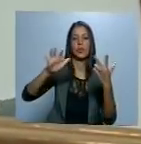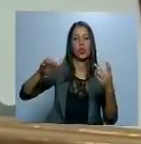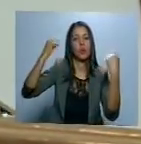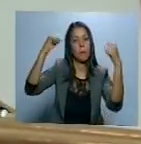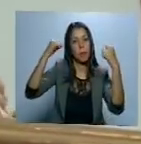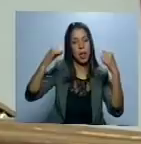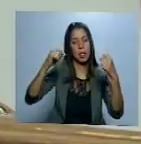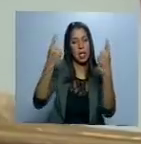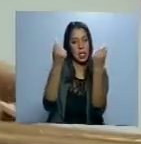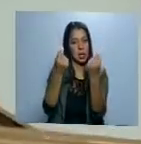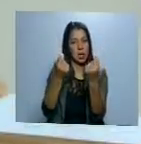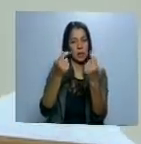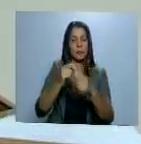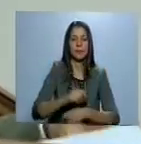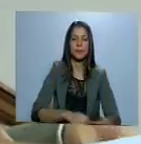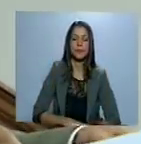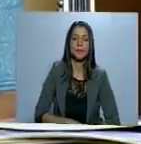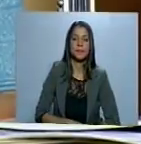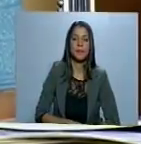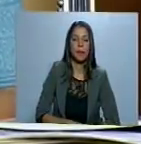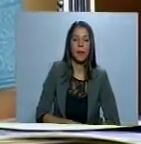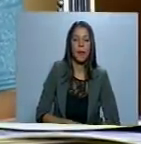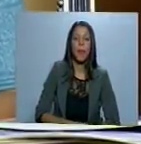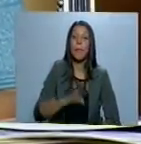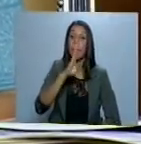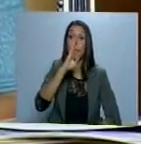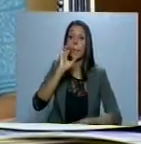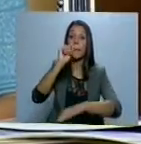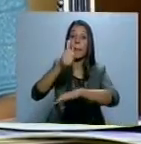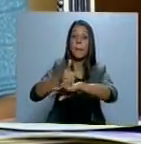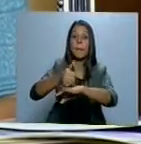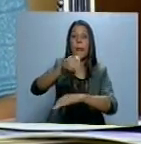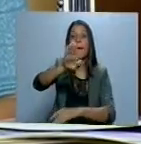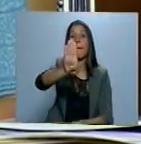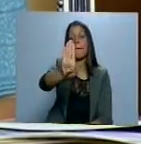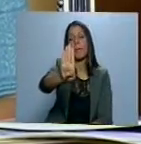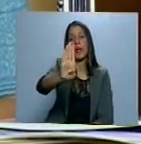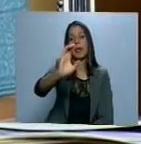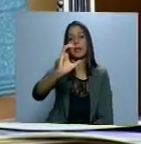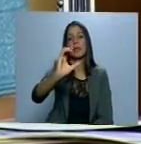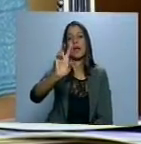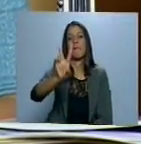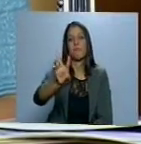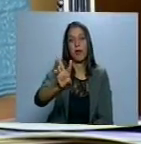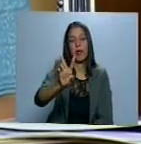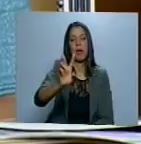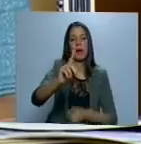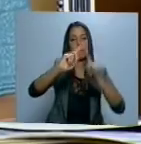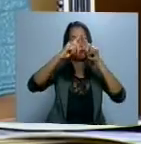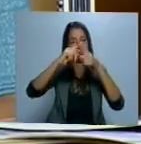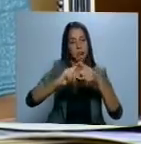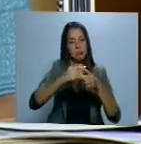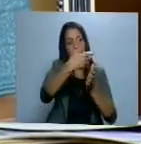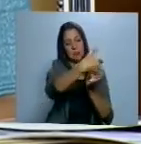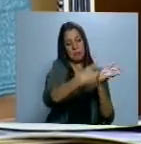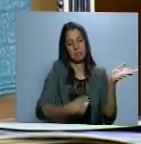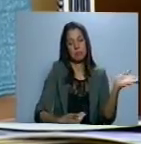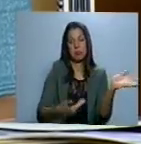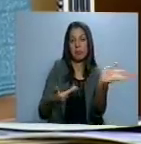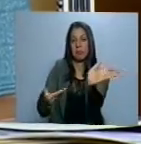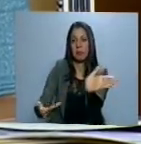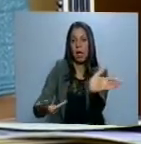Es todo, presidente. El Banco Central de Venezuela ha presentado para consideración ante esta Asamblea